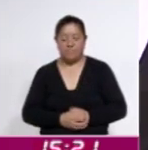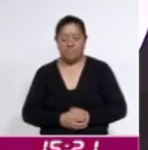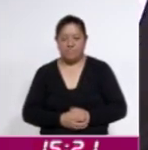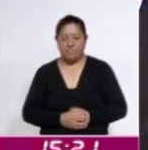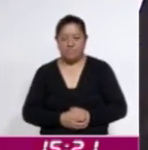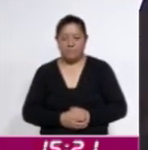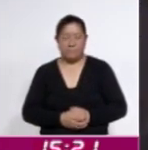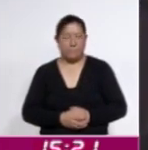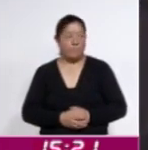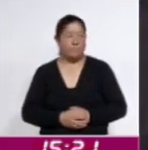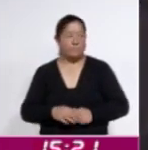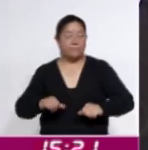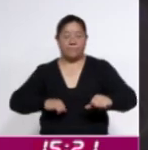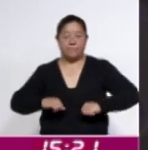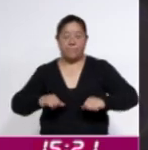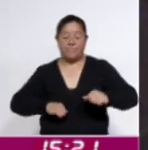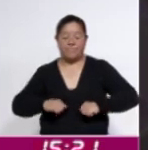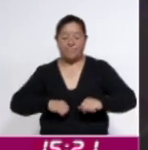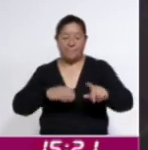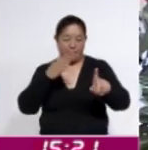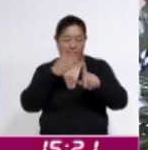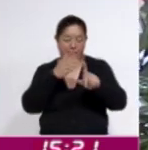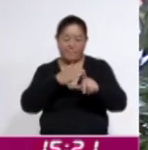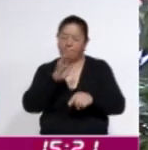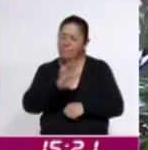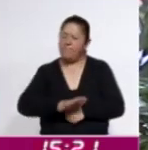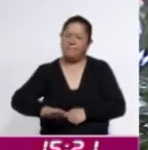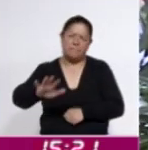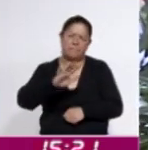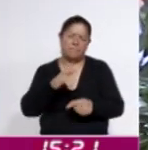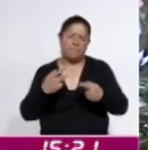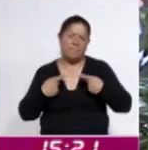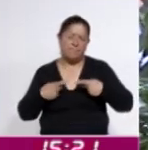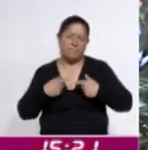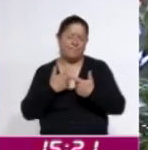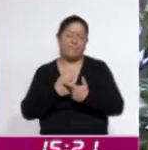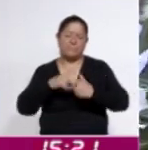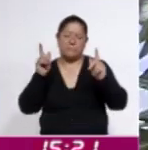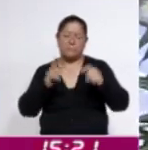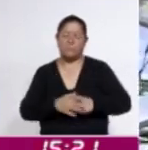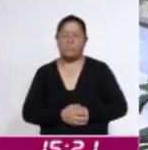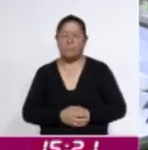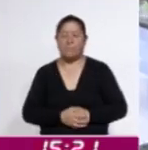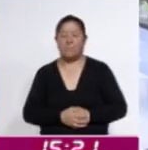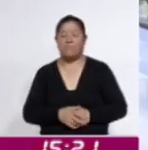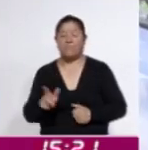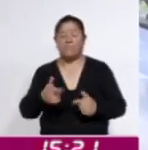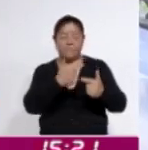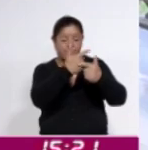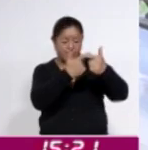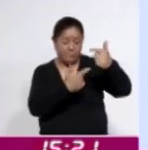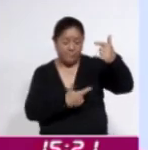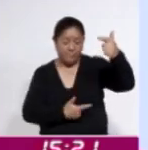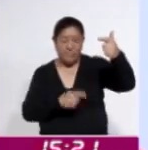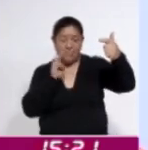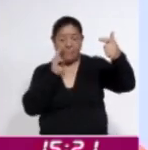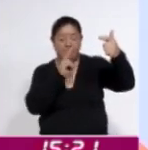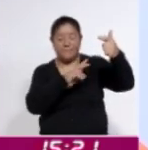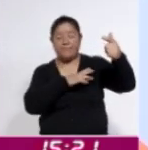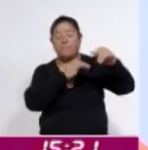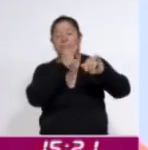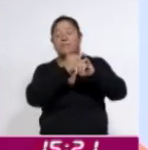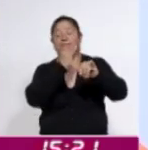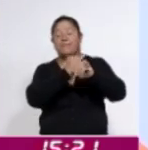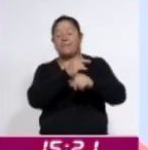Las actividades están abiertas al público en general. La programación completa la puede consultar en redes sociales de